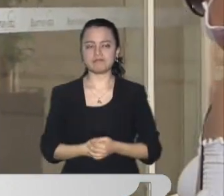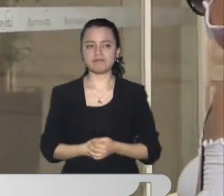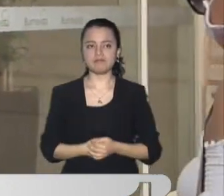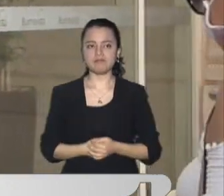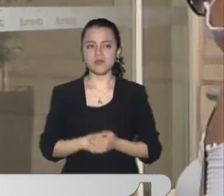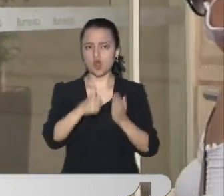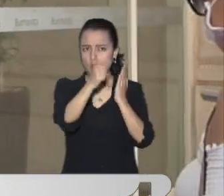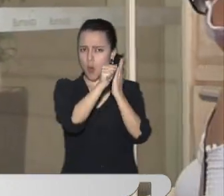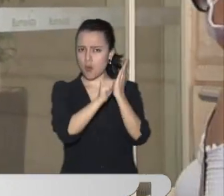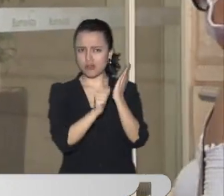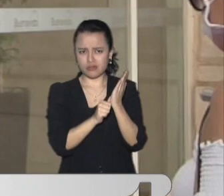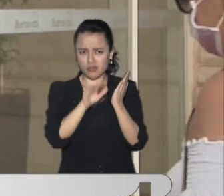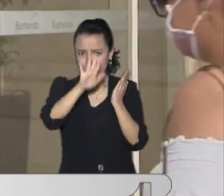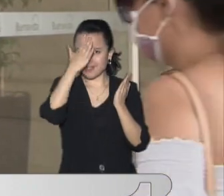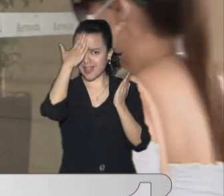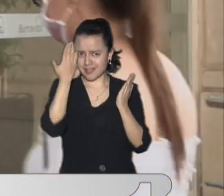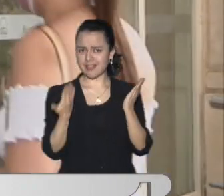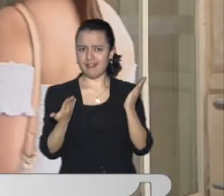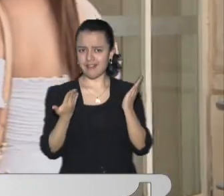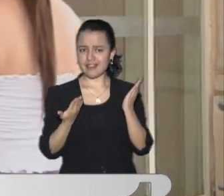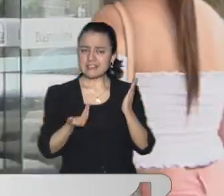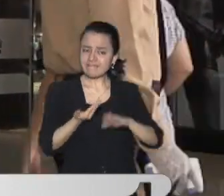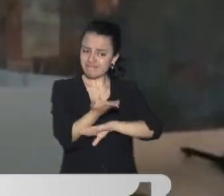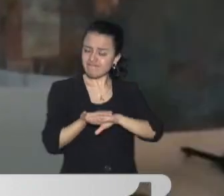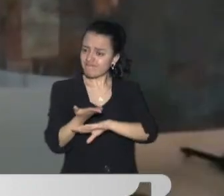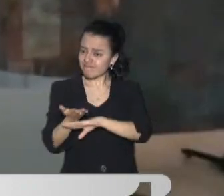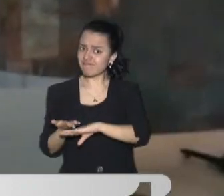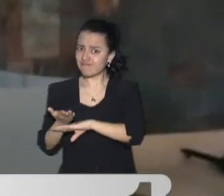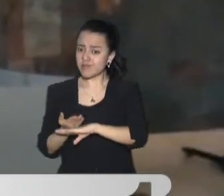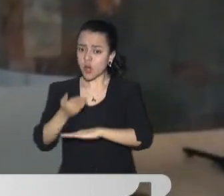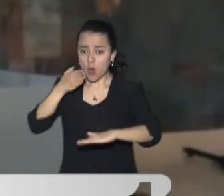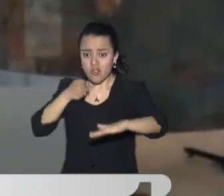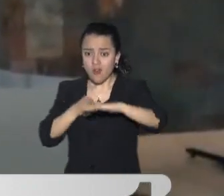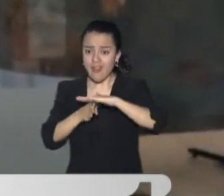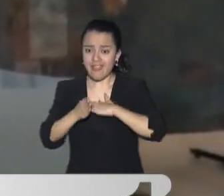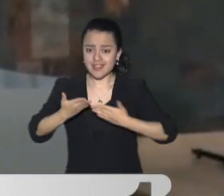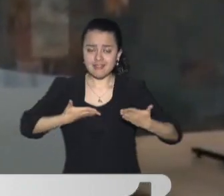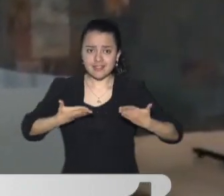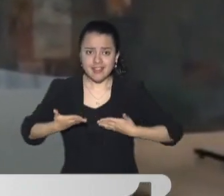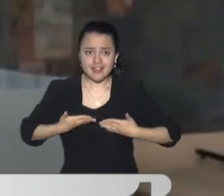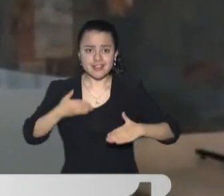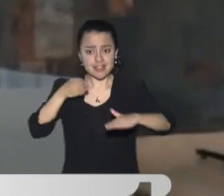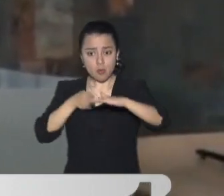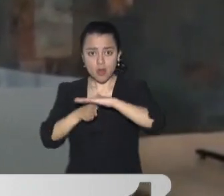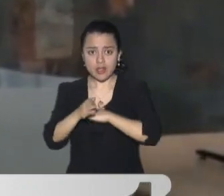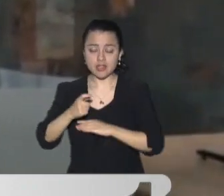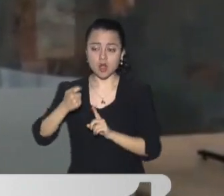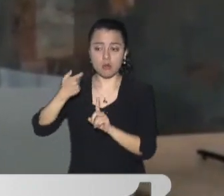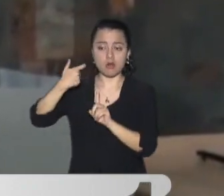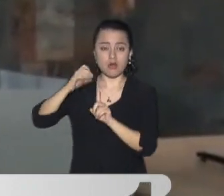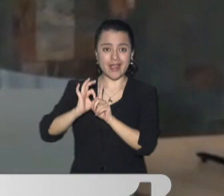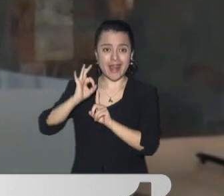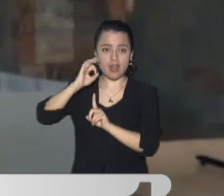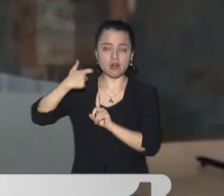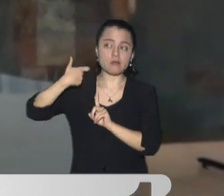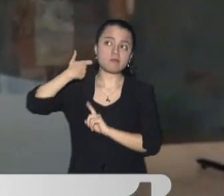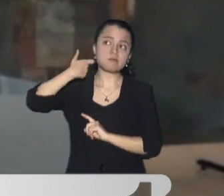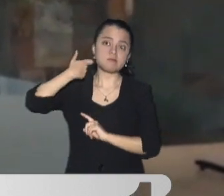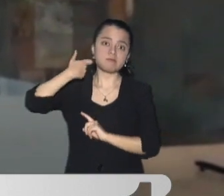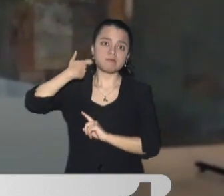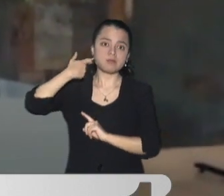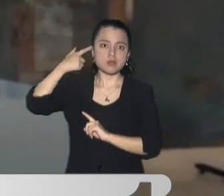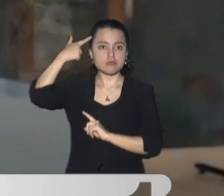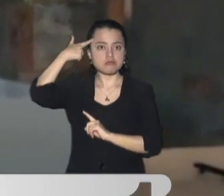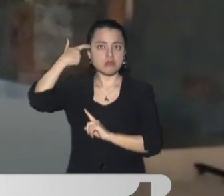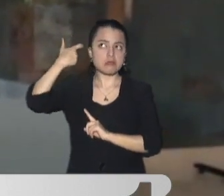protocolos de seguridad que exigían la desinfección al ingreso a los establecimientos de comercio, como la lectura de temperatura, para